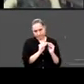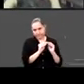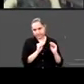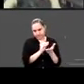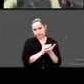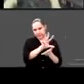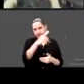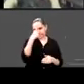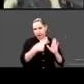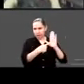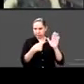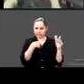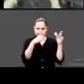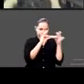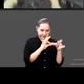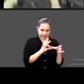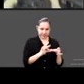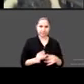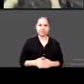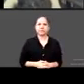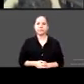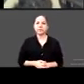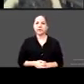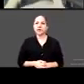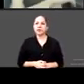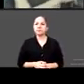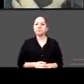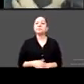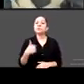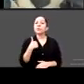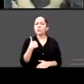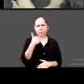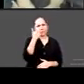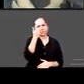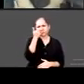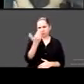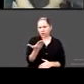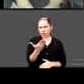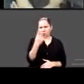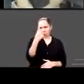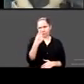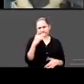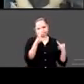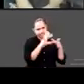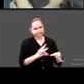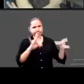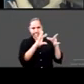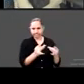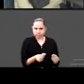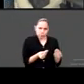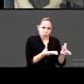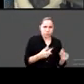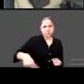Lo que quiero reflexionar, lanzar palabras para la reflexión sobre este tema del castigo